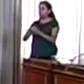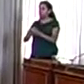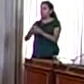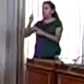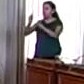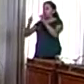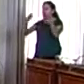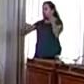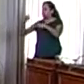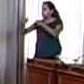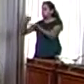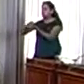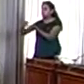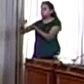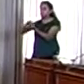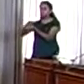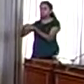debate.